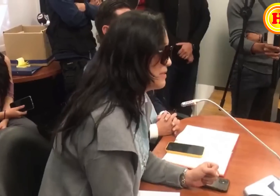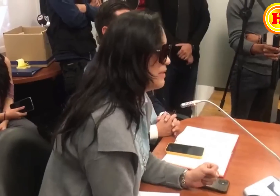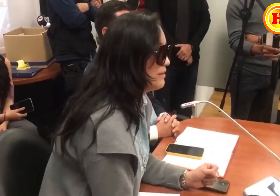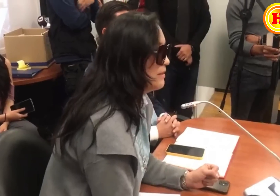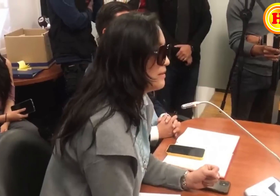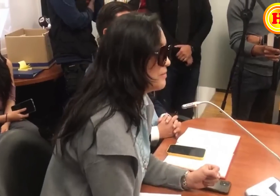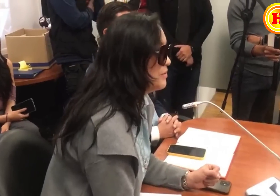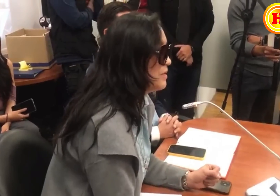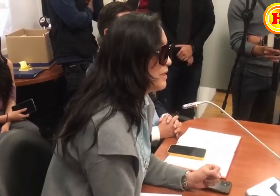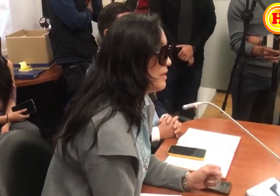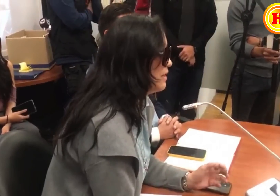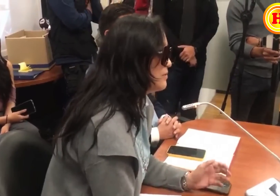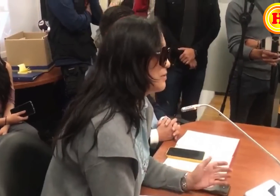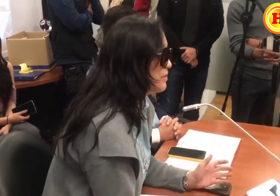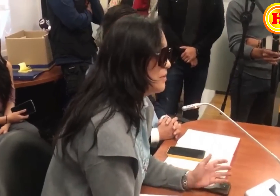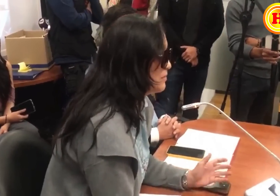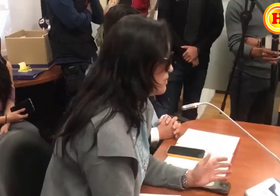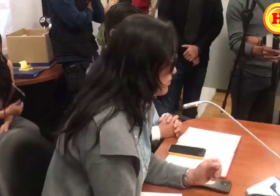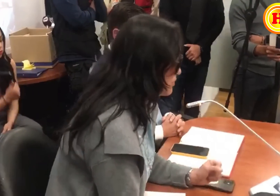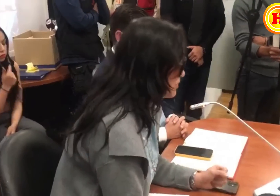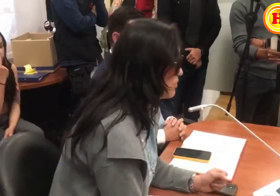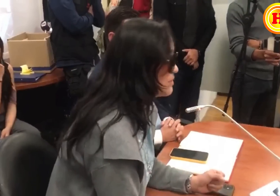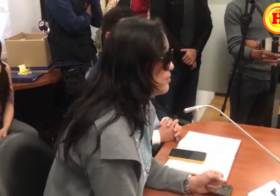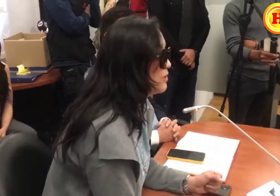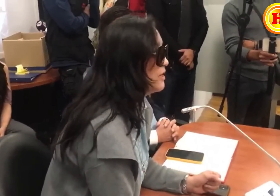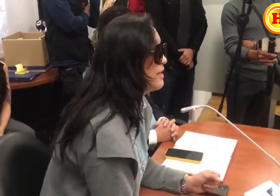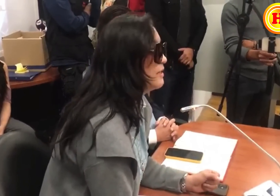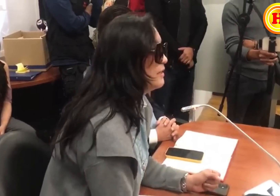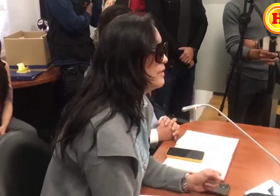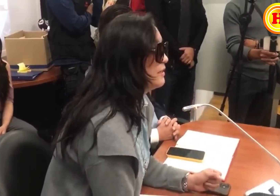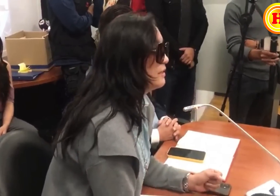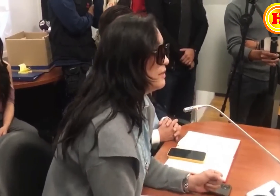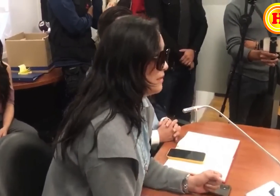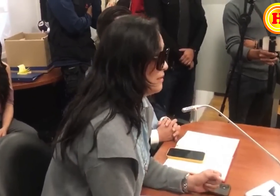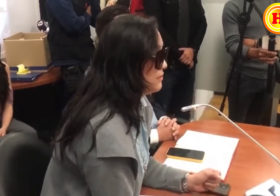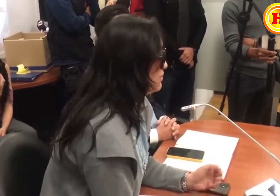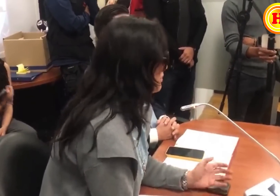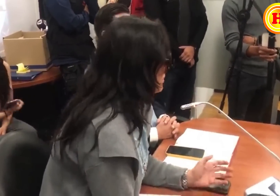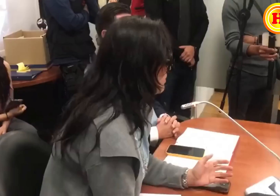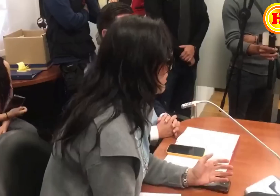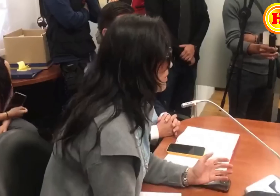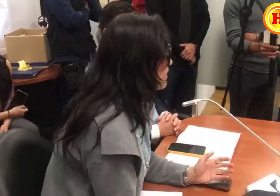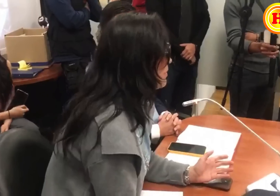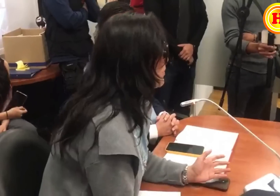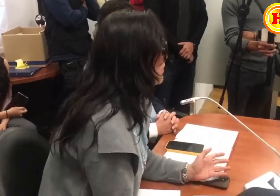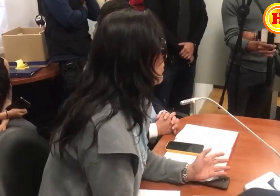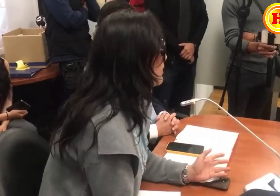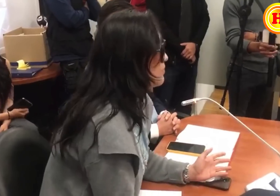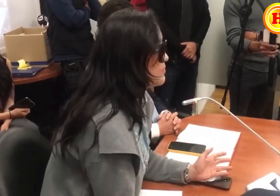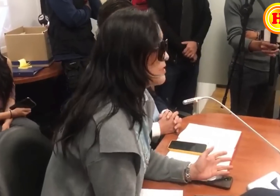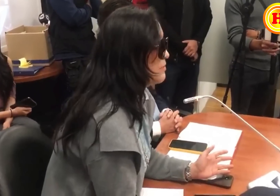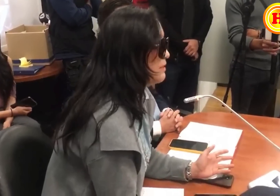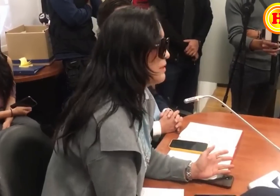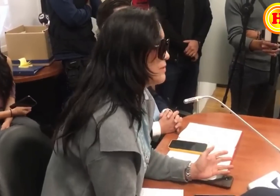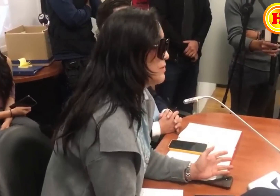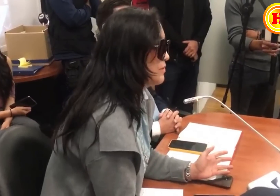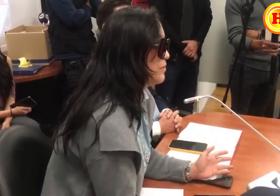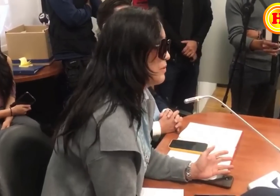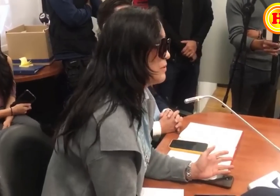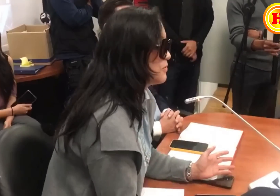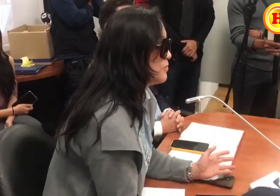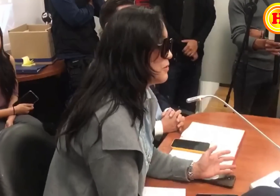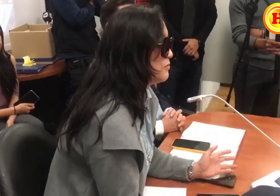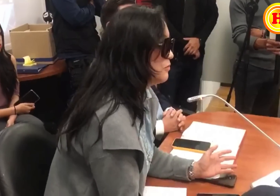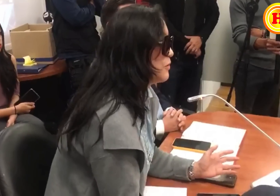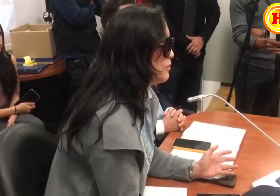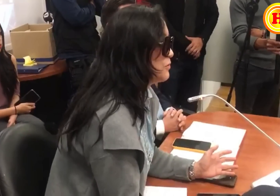al presidente de la República. Eso lo sabemos y su posición ha sido muy clara. No creo que tampoco podemos desmentir eso, ¿no?